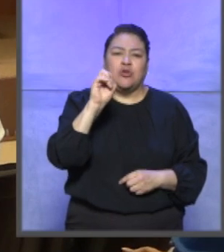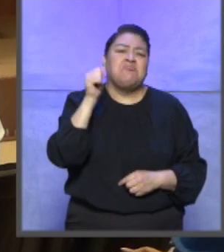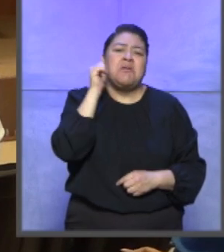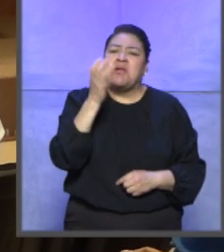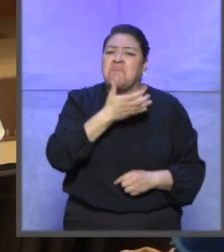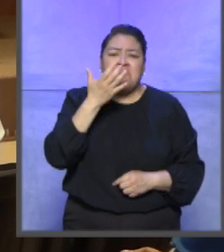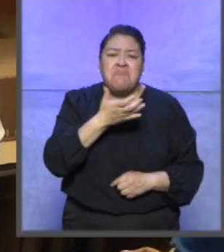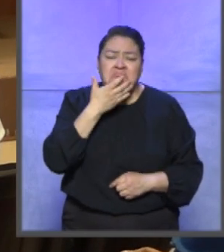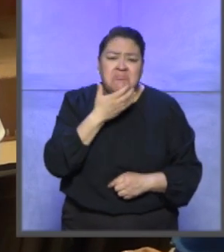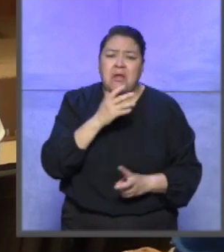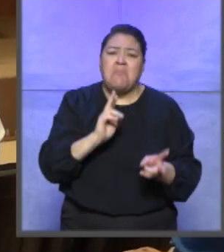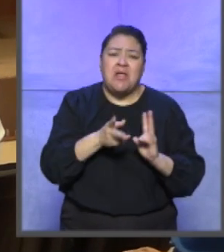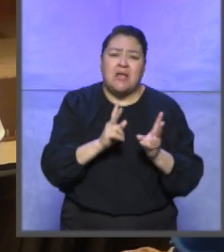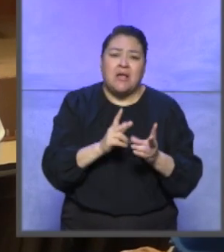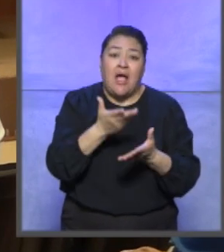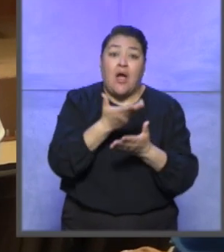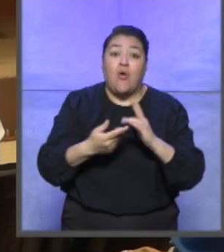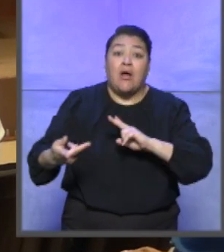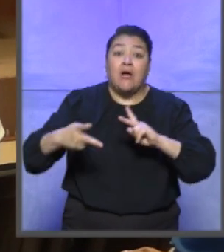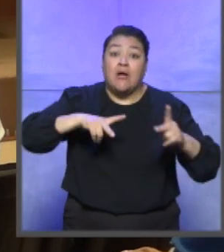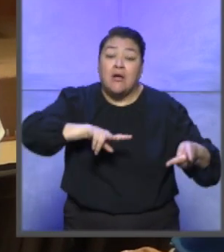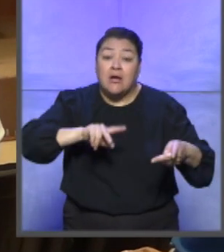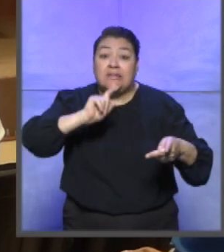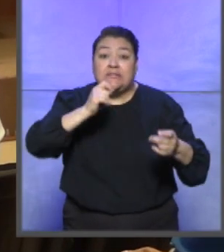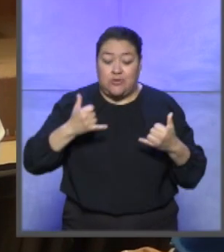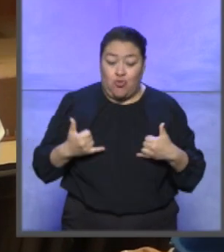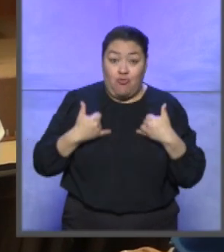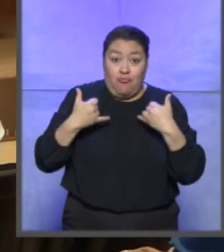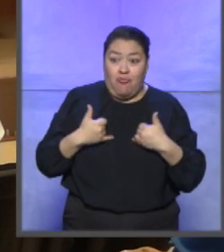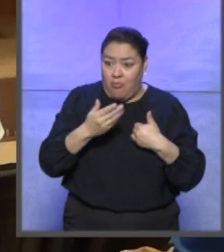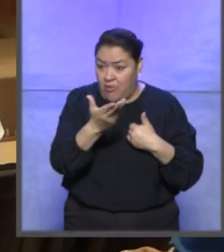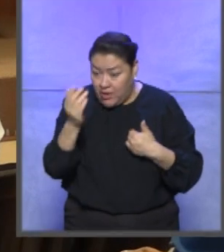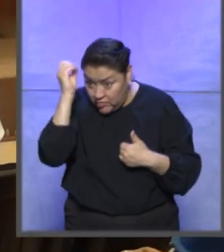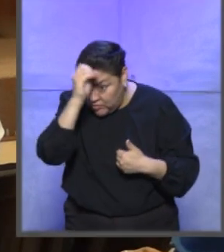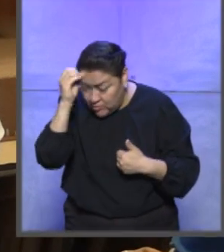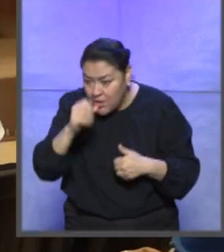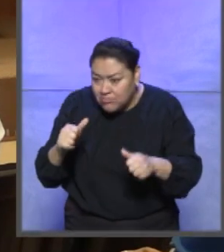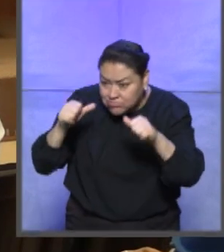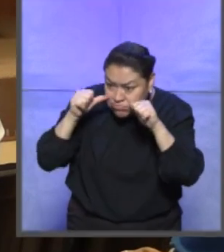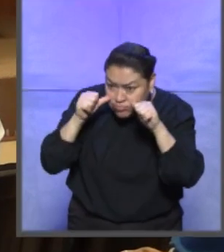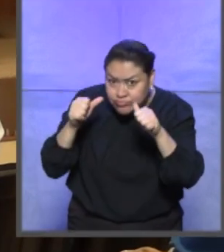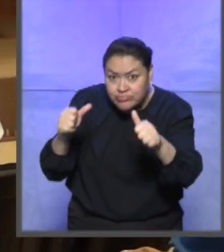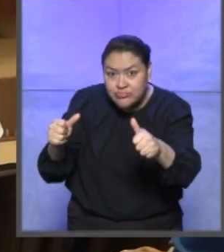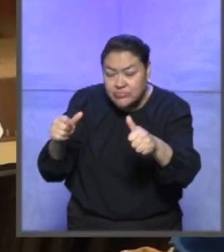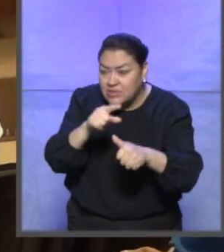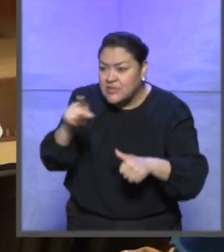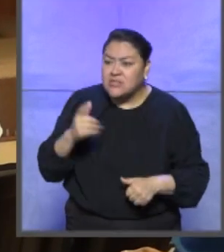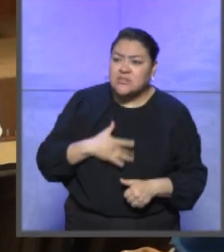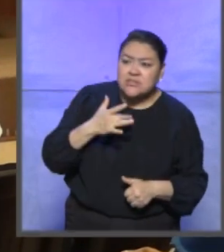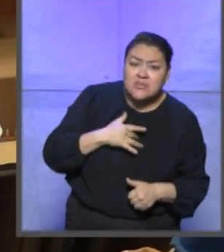conversatorio y demás. Pero hoy venimos a escuchar las voces jóvenes. Hoy venimos a escuchar